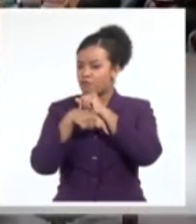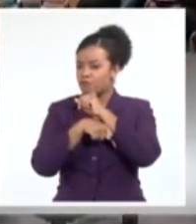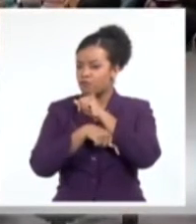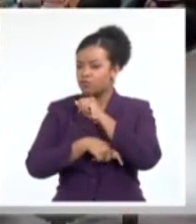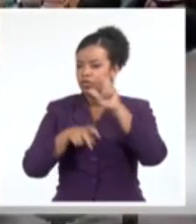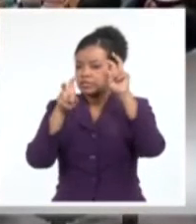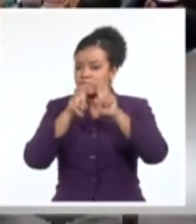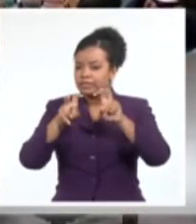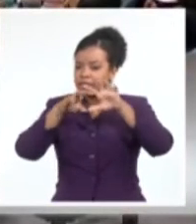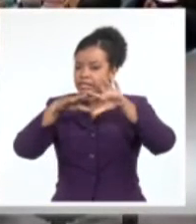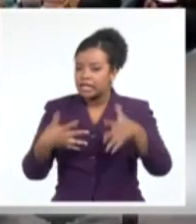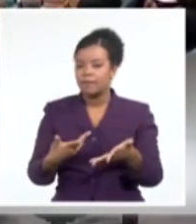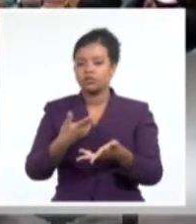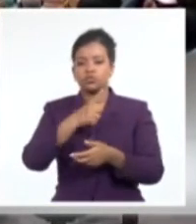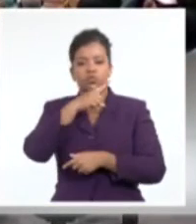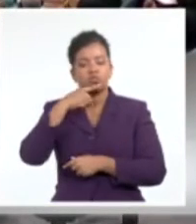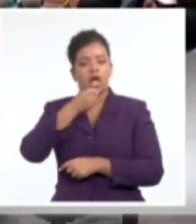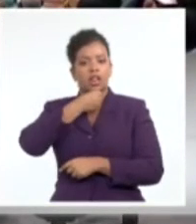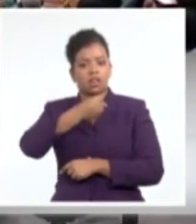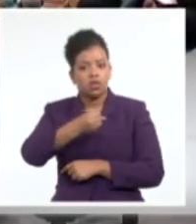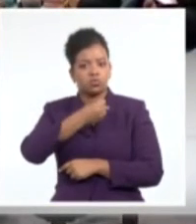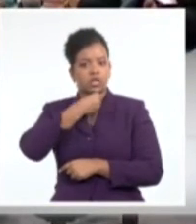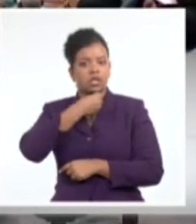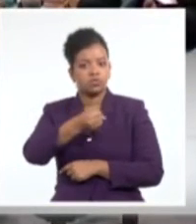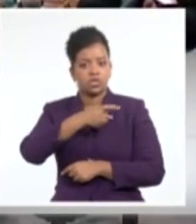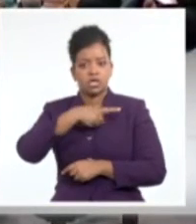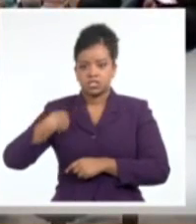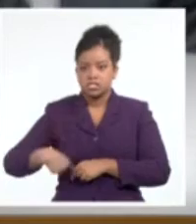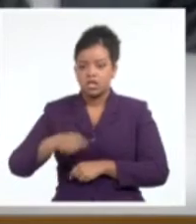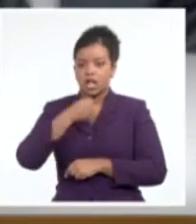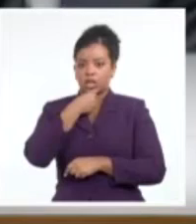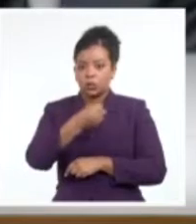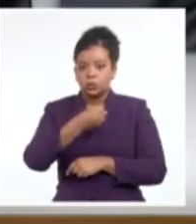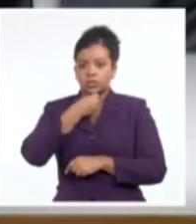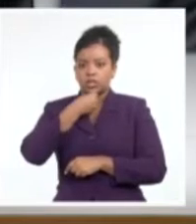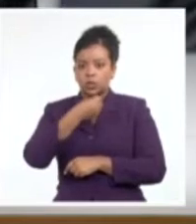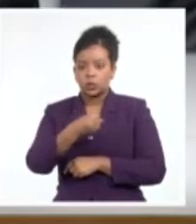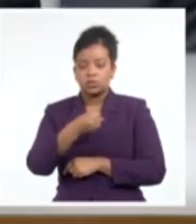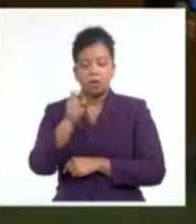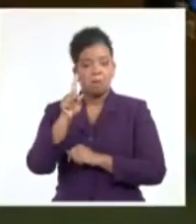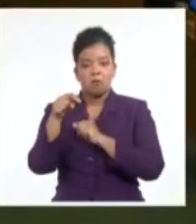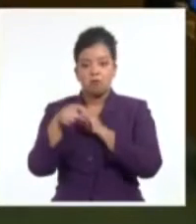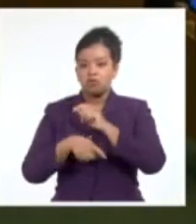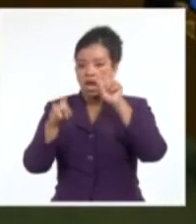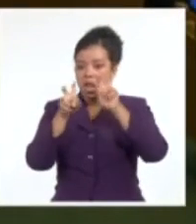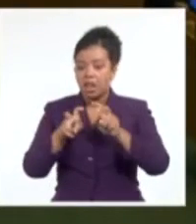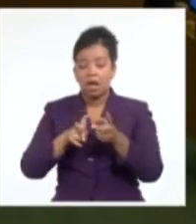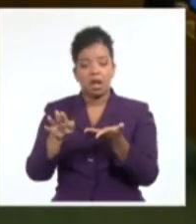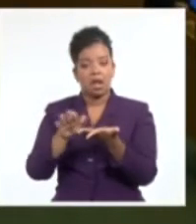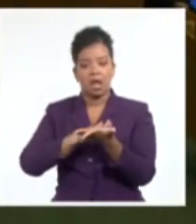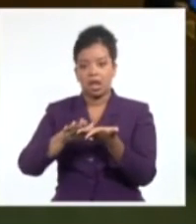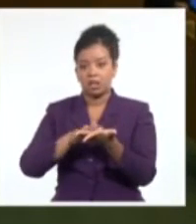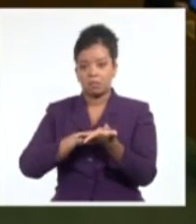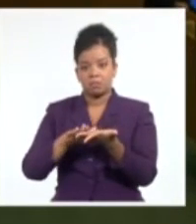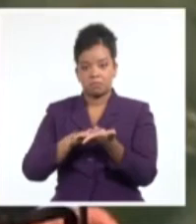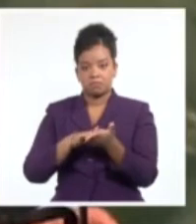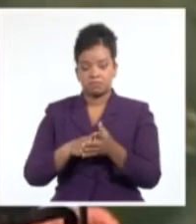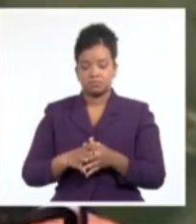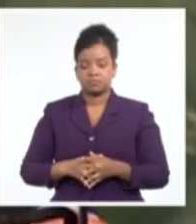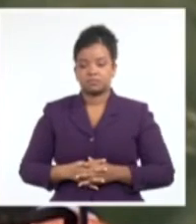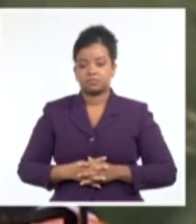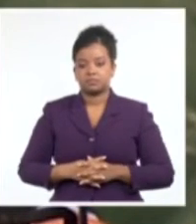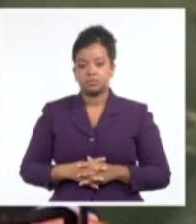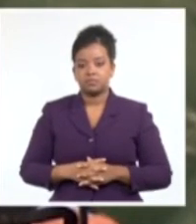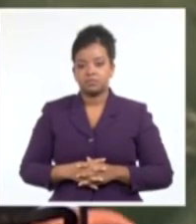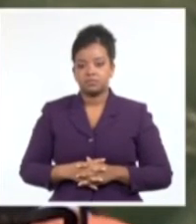las denuncias que Rusia, China y otros actores regionales presentan sobre tales acciones.